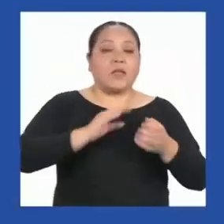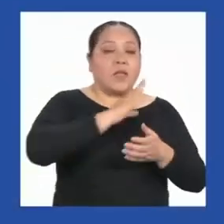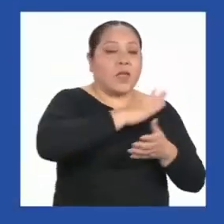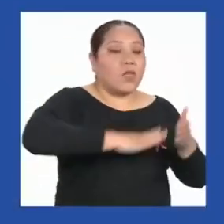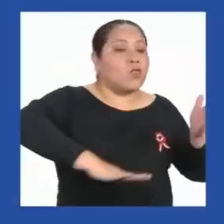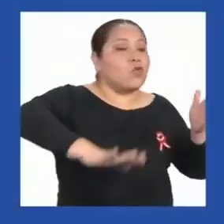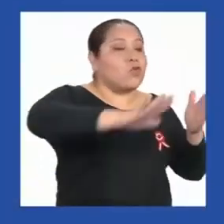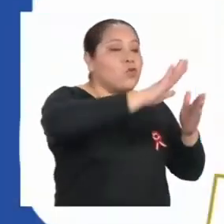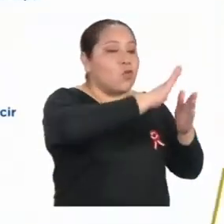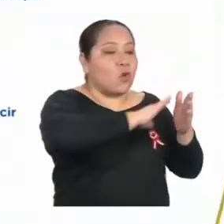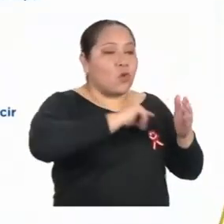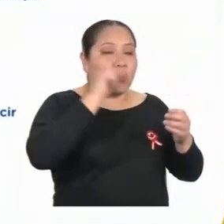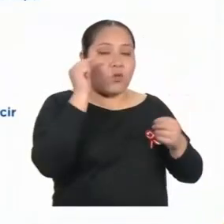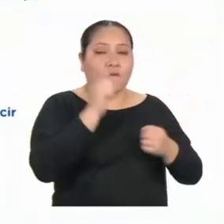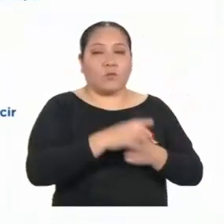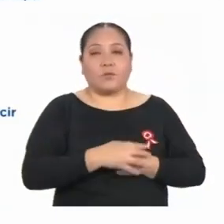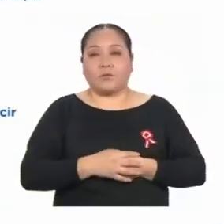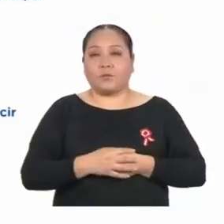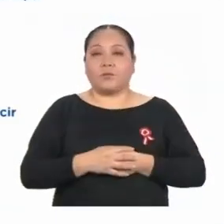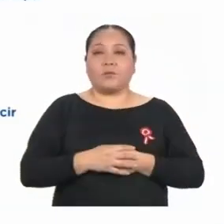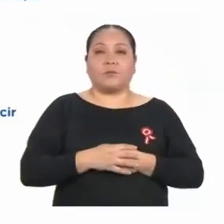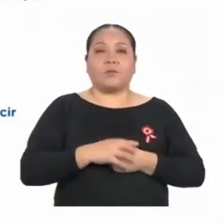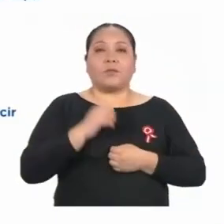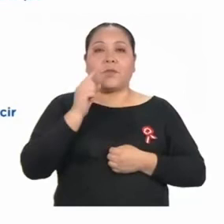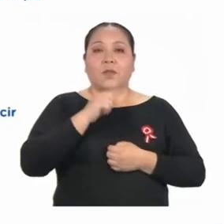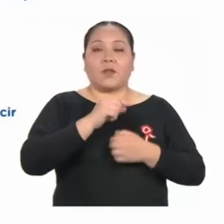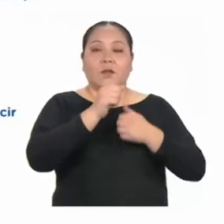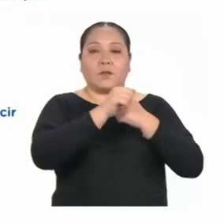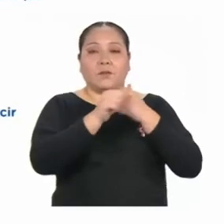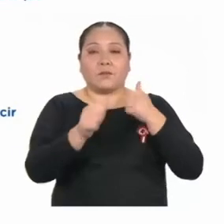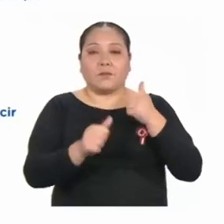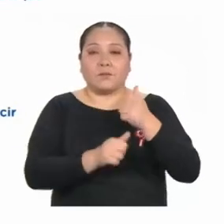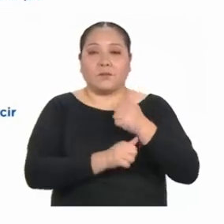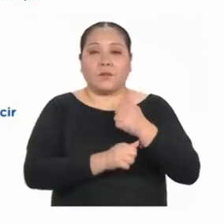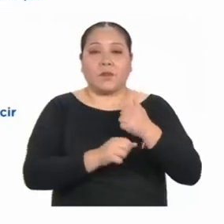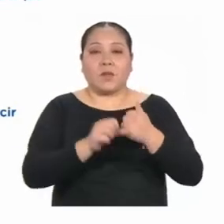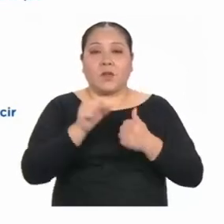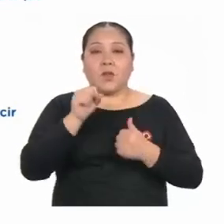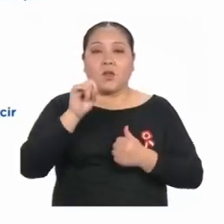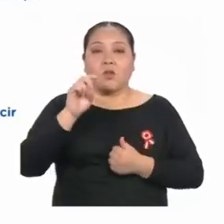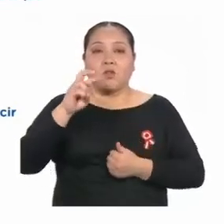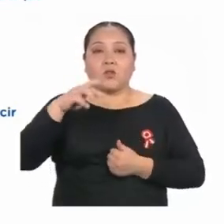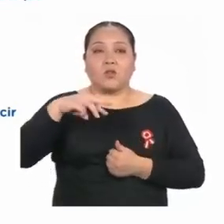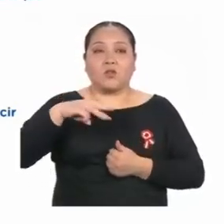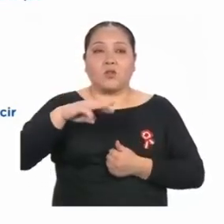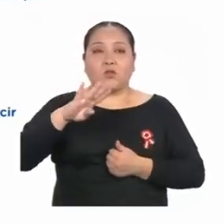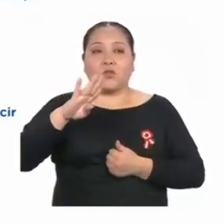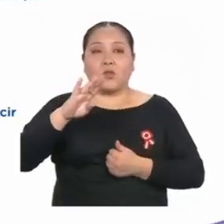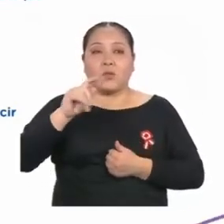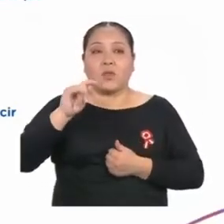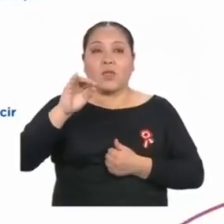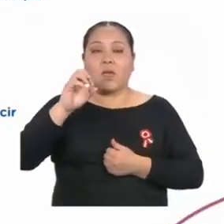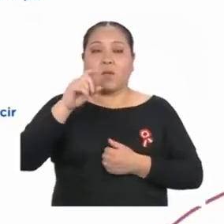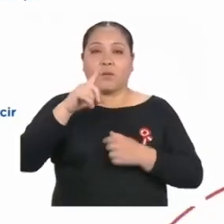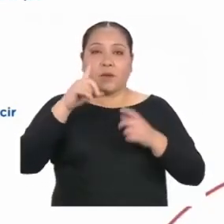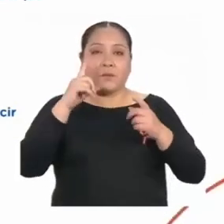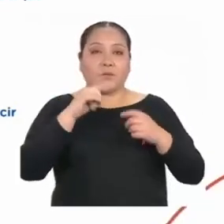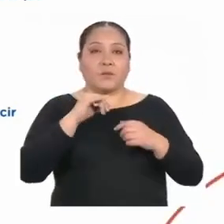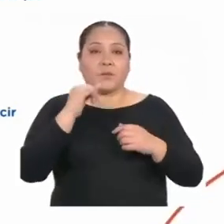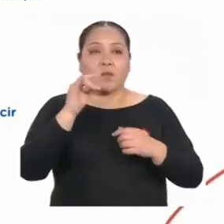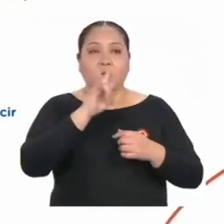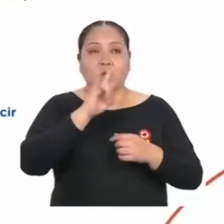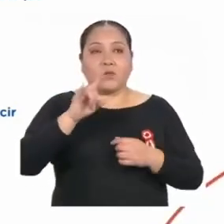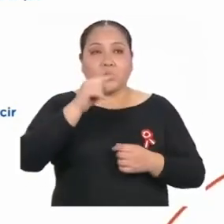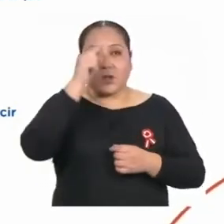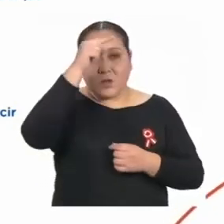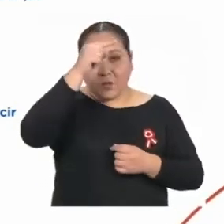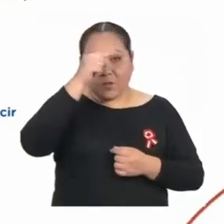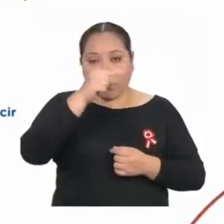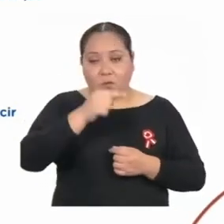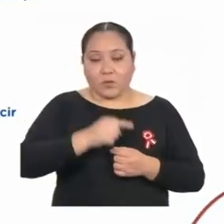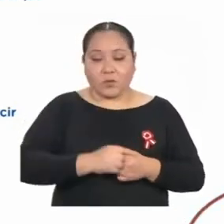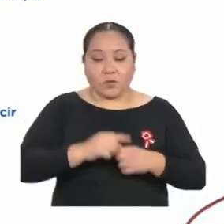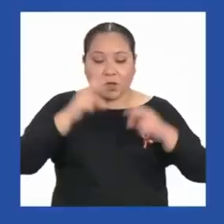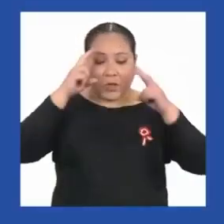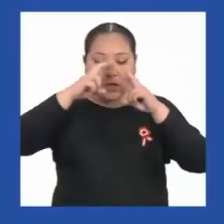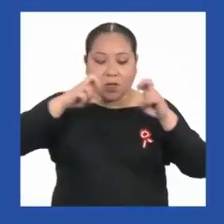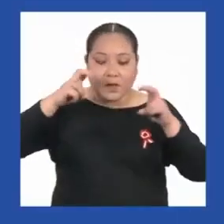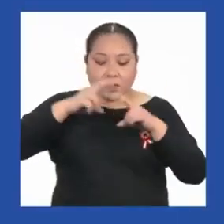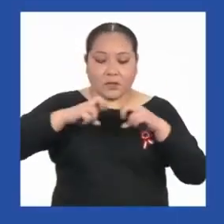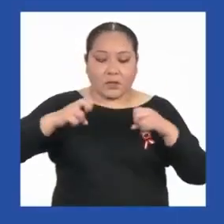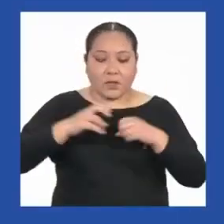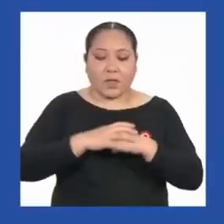texto. Aquí tenemos el subtema y la idea principal de cada párrafo. Usémoslo para analizar el texto en su